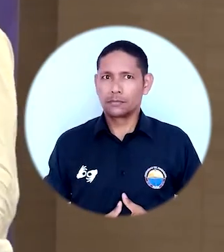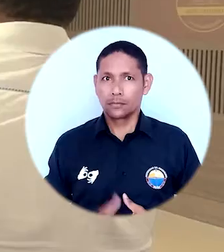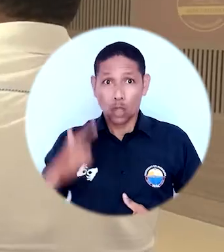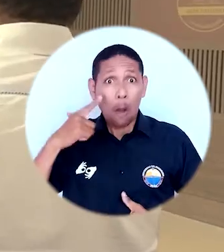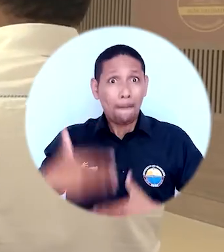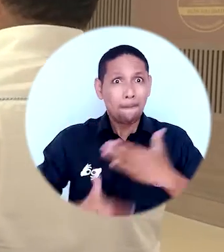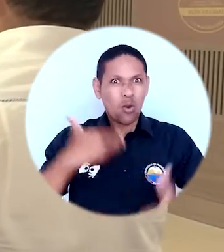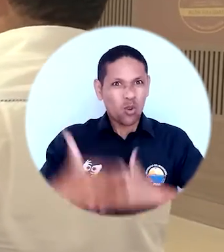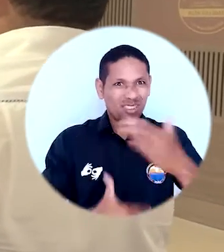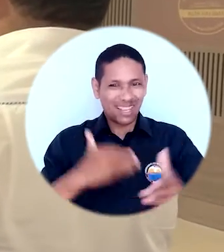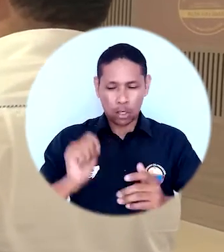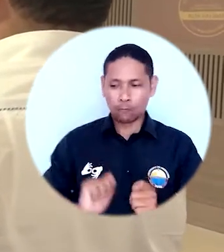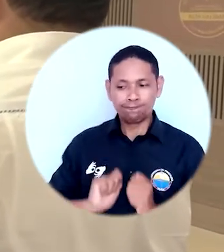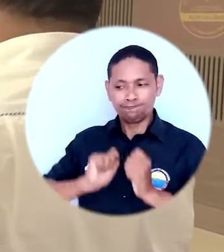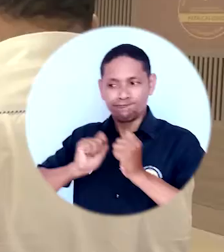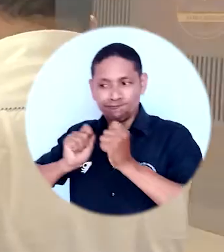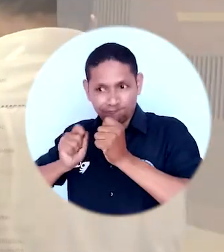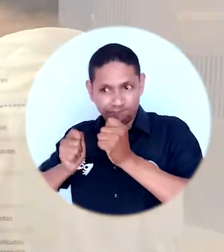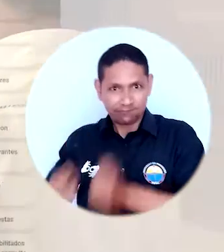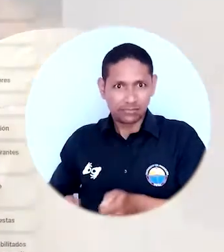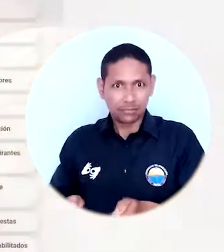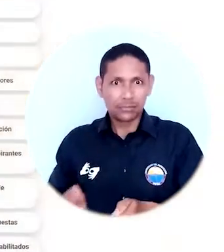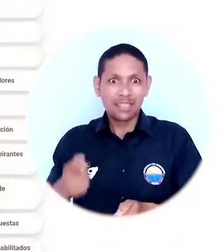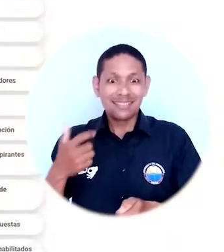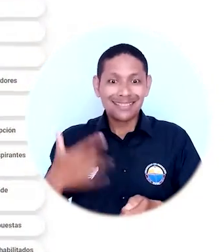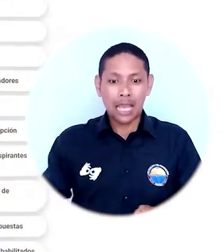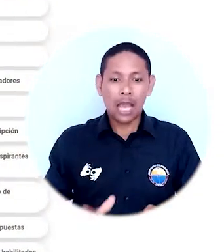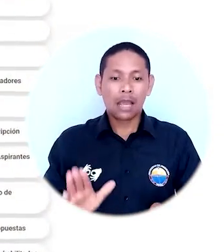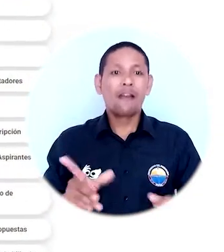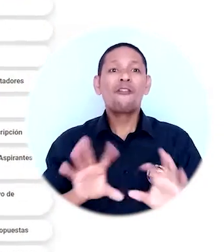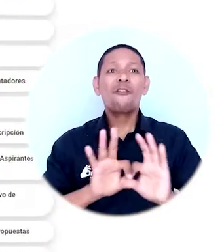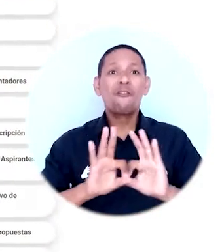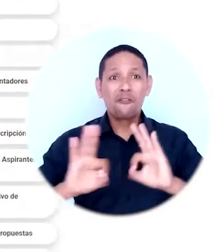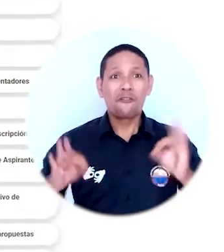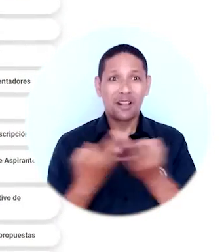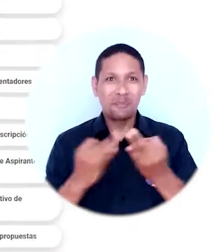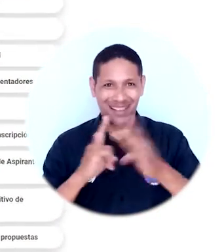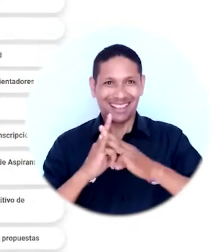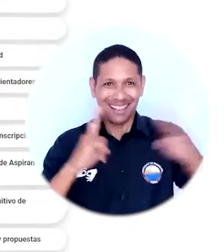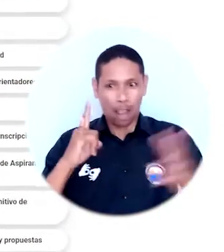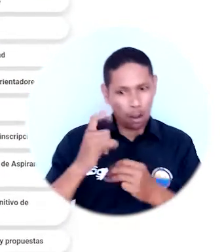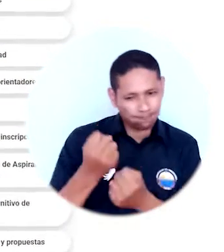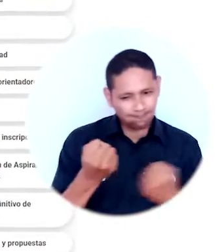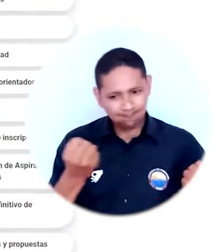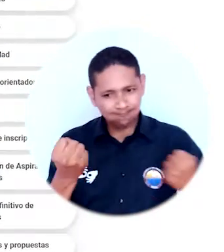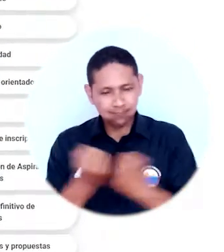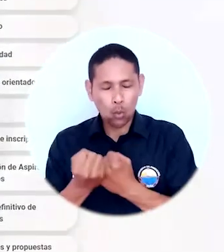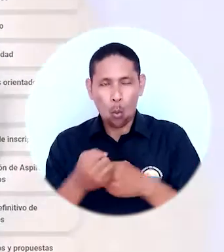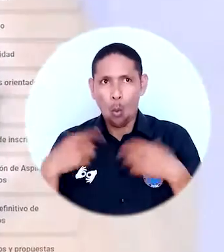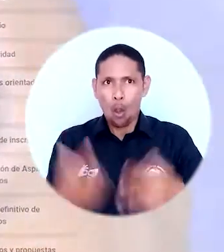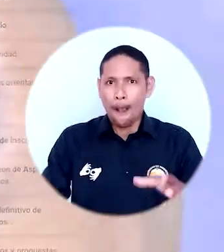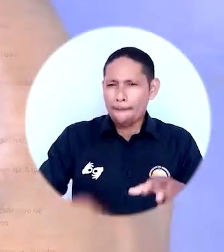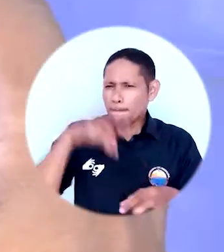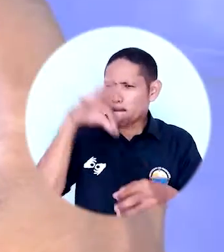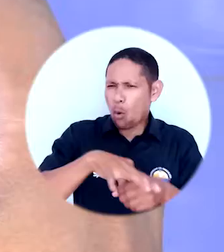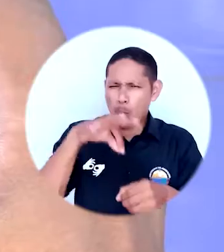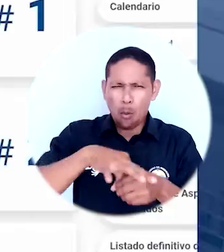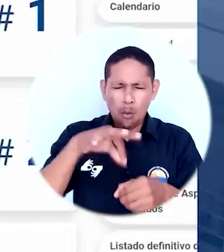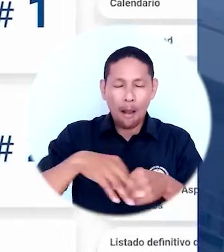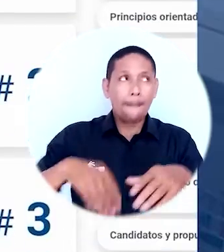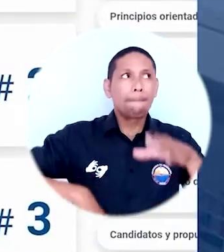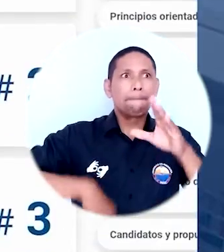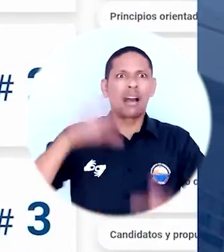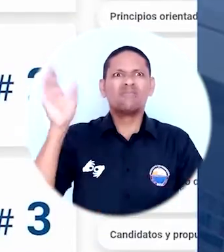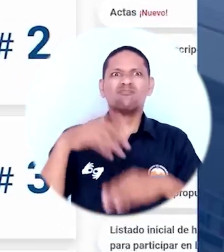El proceso de nombramiento y posesión se da luego de que la familia Unimagdalena respaldara de manera contundente con una votación histórica